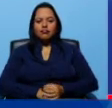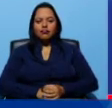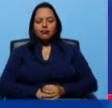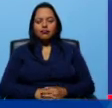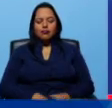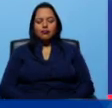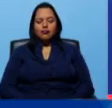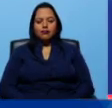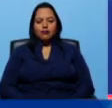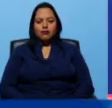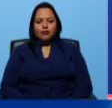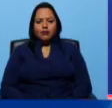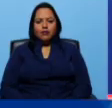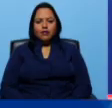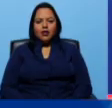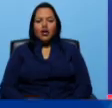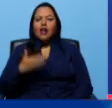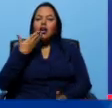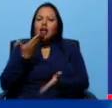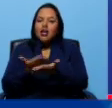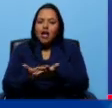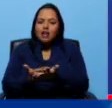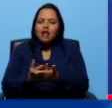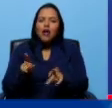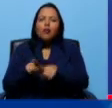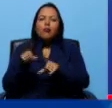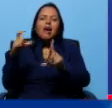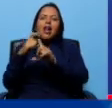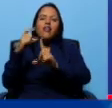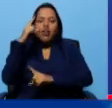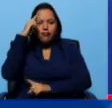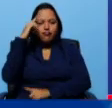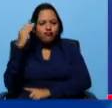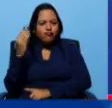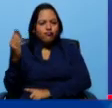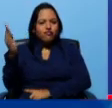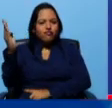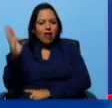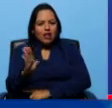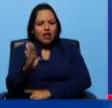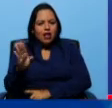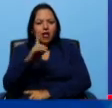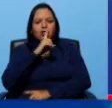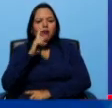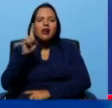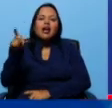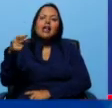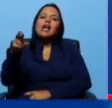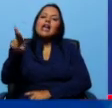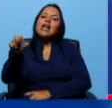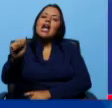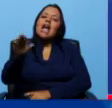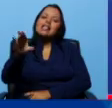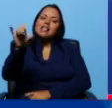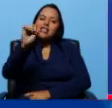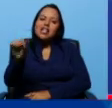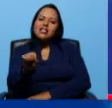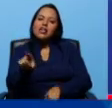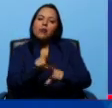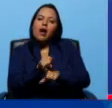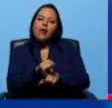Gracia viene de una palabra sagrada, las gracias. Gracia significa